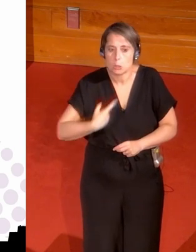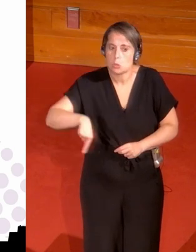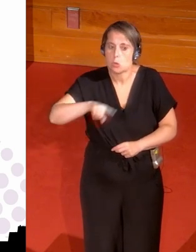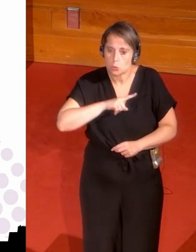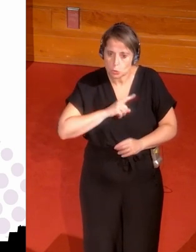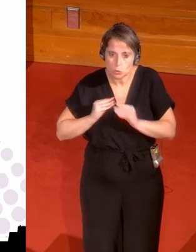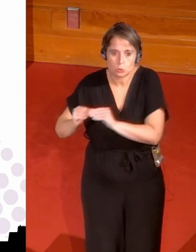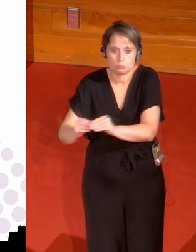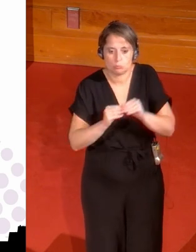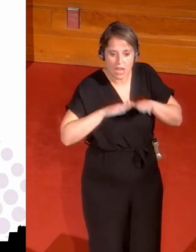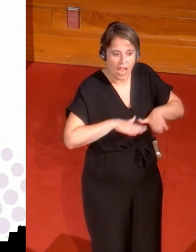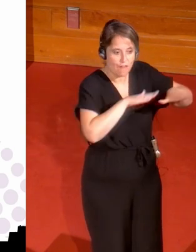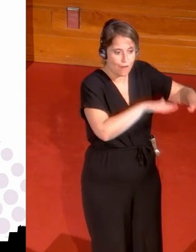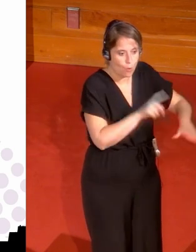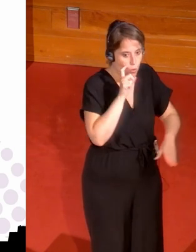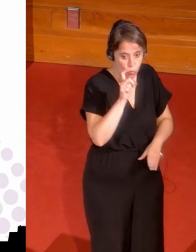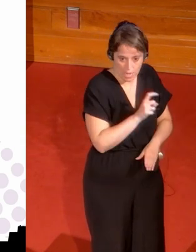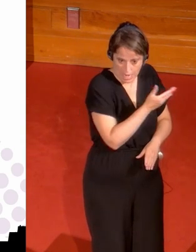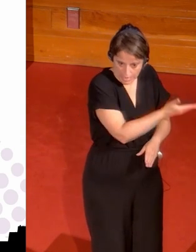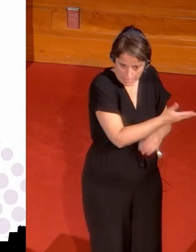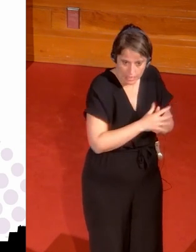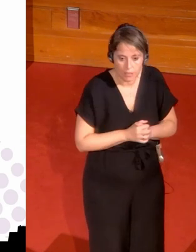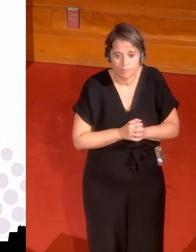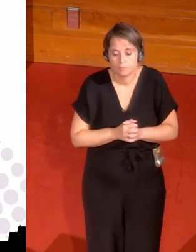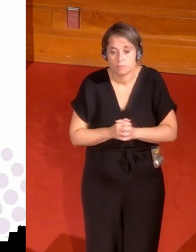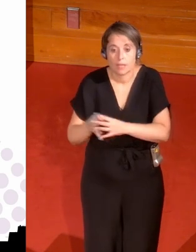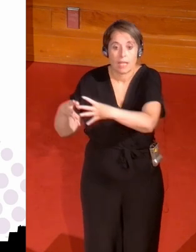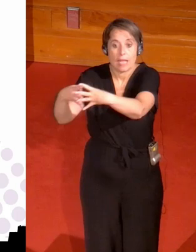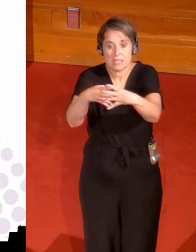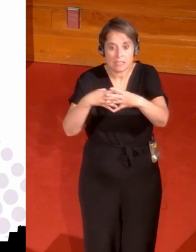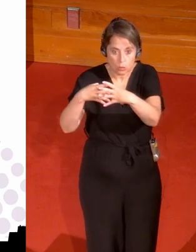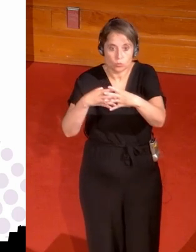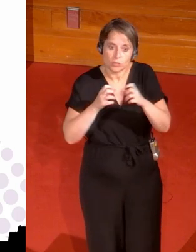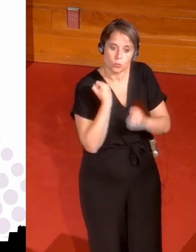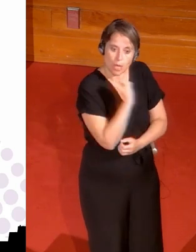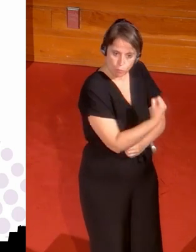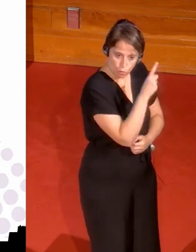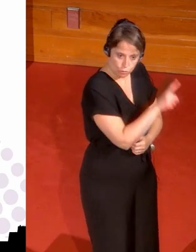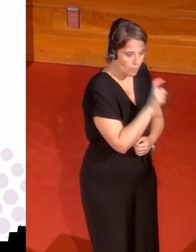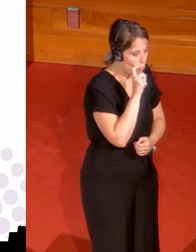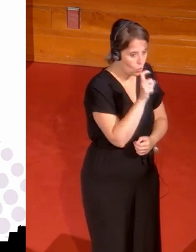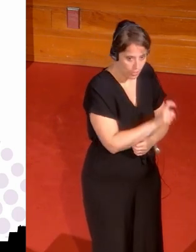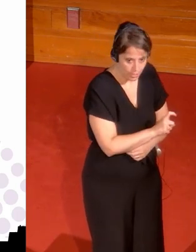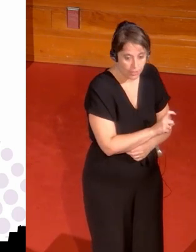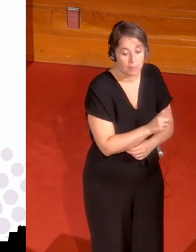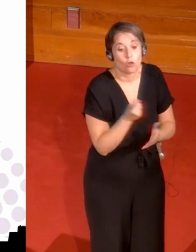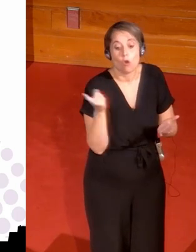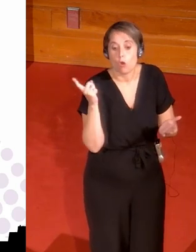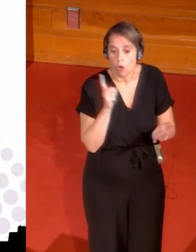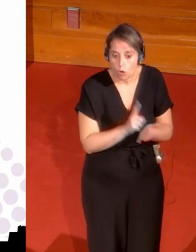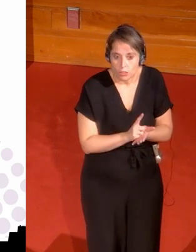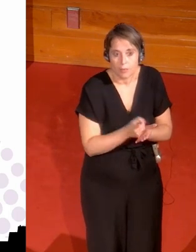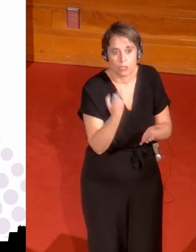lado de Ucrania en el caso de Estados Unidos también pero de nuevo nosotros nos